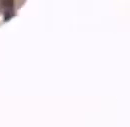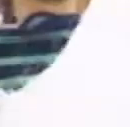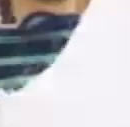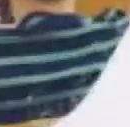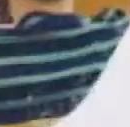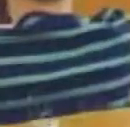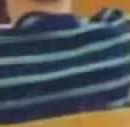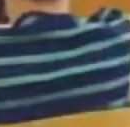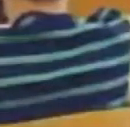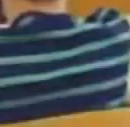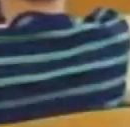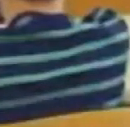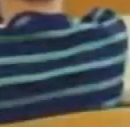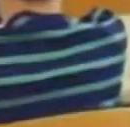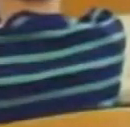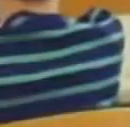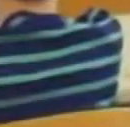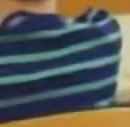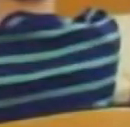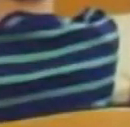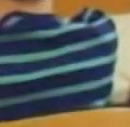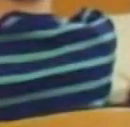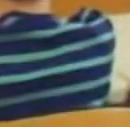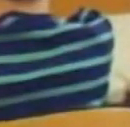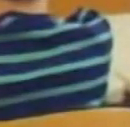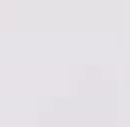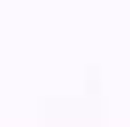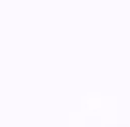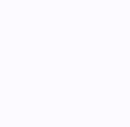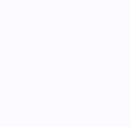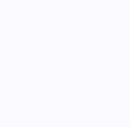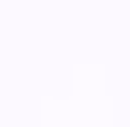A continuación, comunicación y lenguaje, segundo básico.